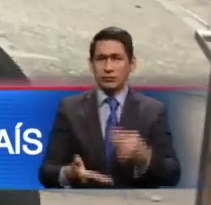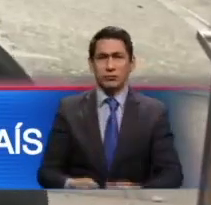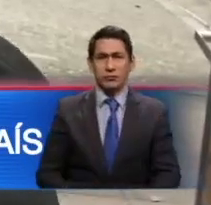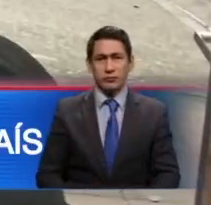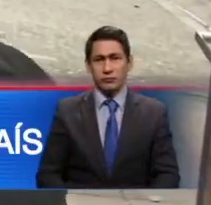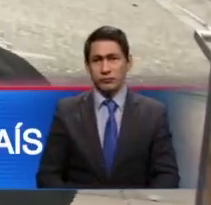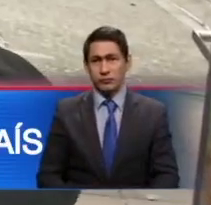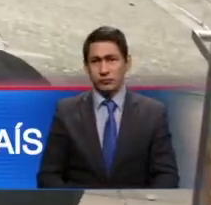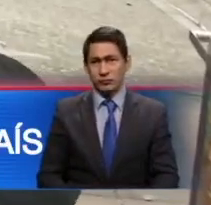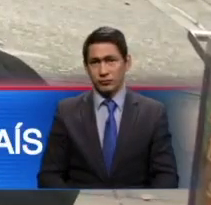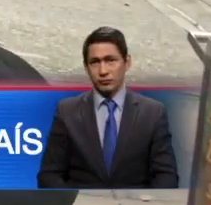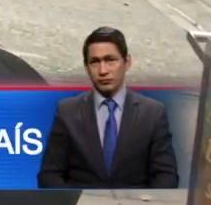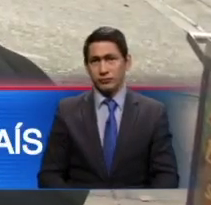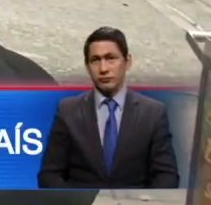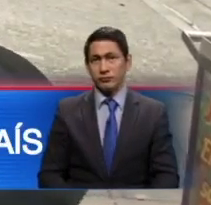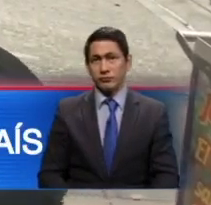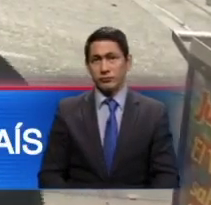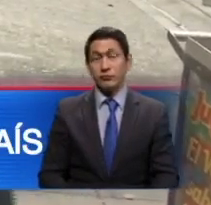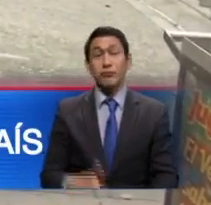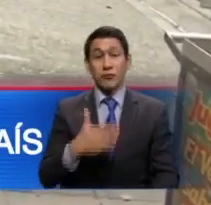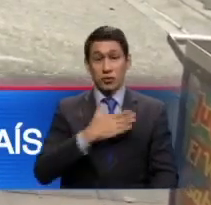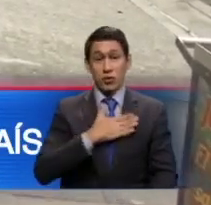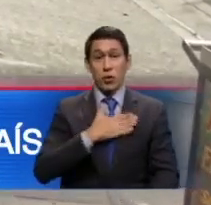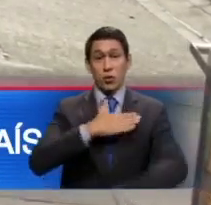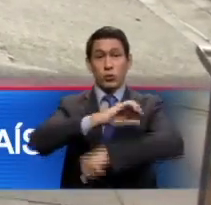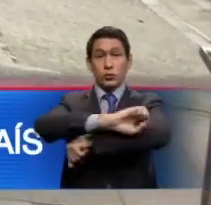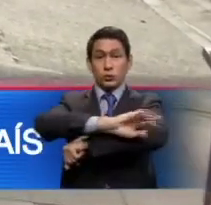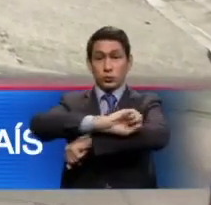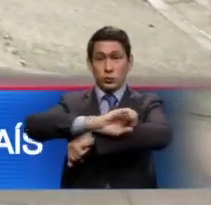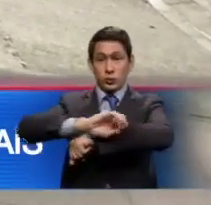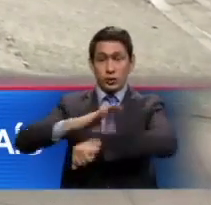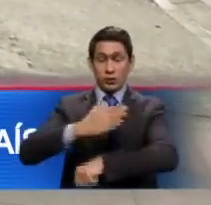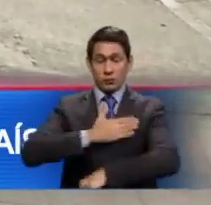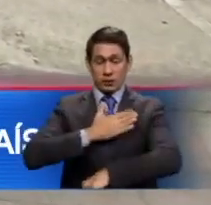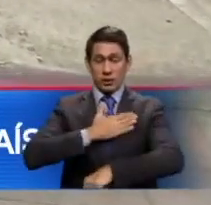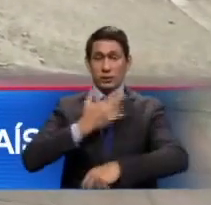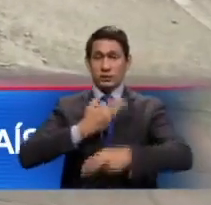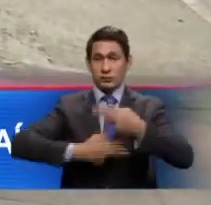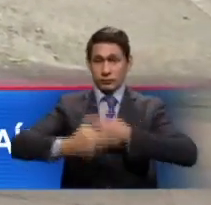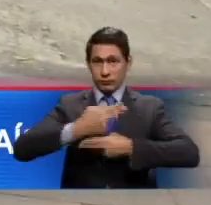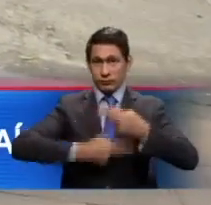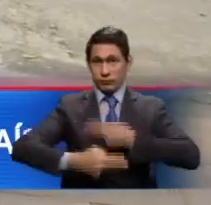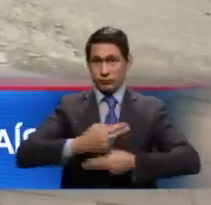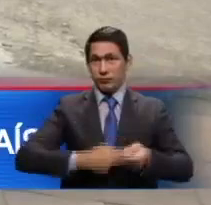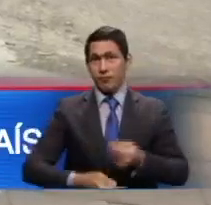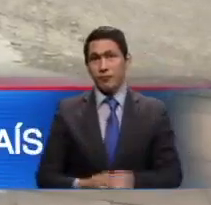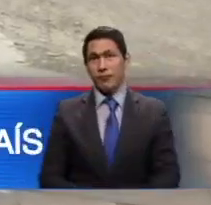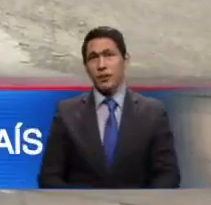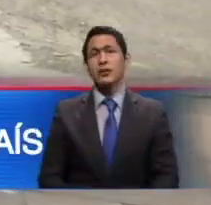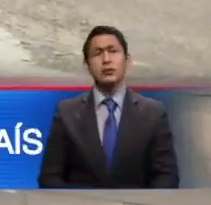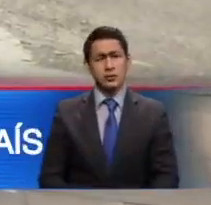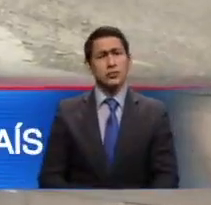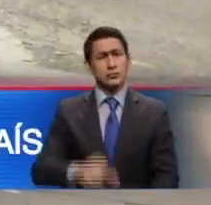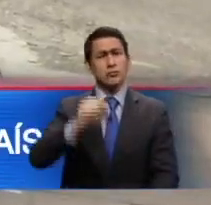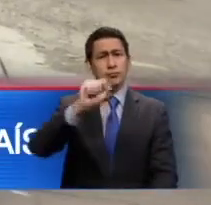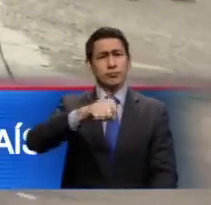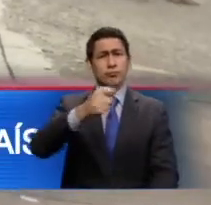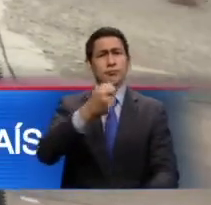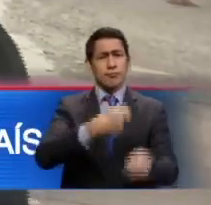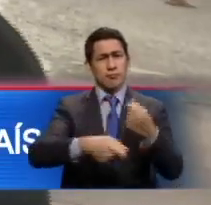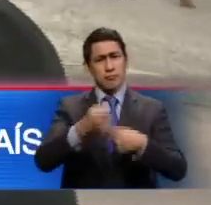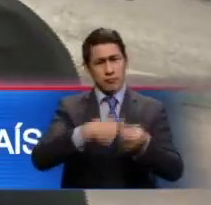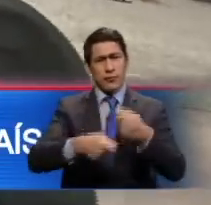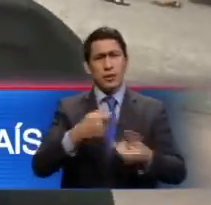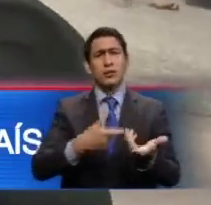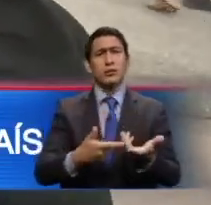esta promoción como el lanzamiento de mi página. Ajá. ¿Y qué tal fashion las votantes de este? Ay, sí, sí. Uy, ahí me han comprado unas 10, otras se